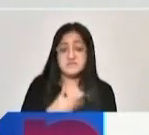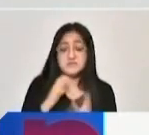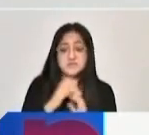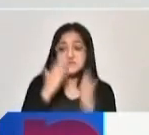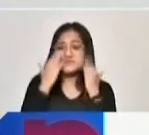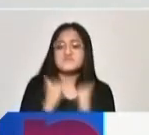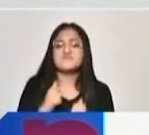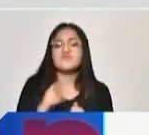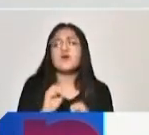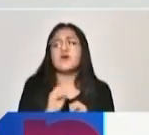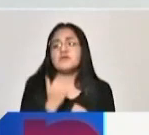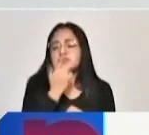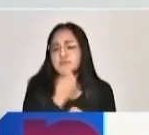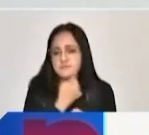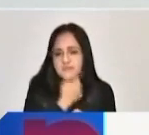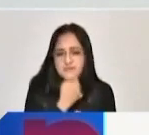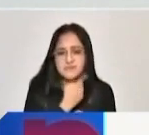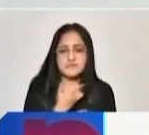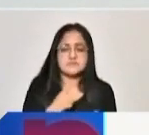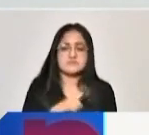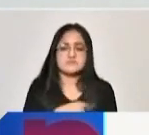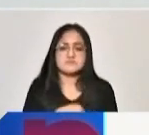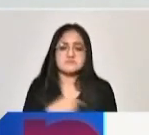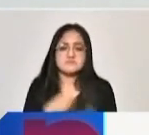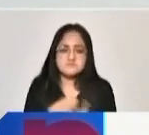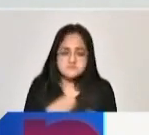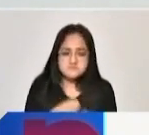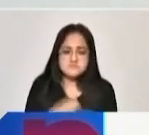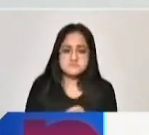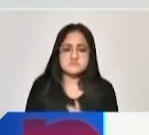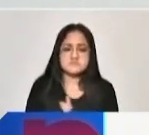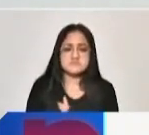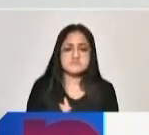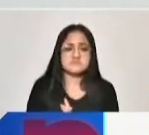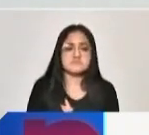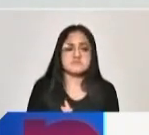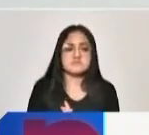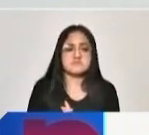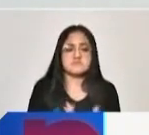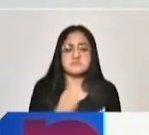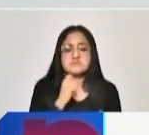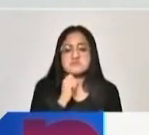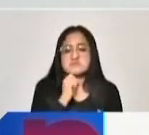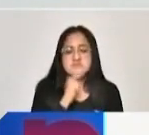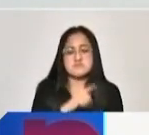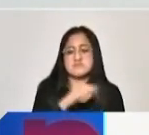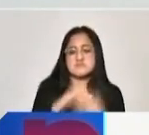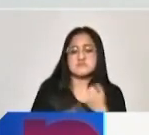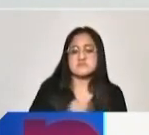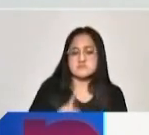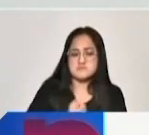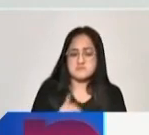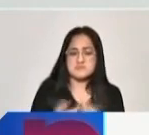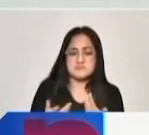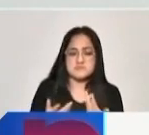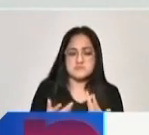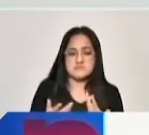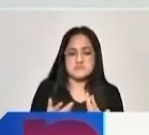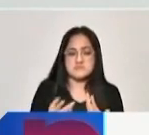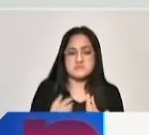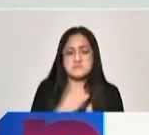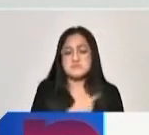cuidaron hipertensión es descontroladas diabetes mellitus igual descontrolados 1